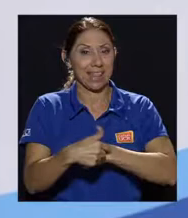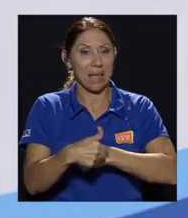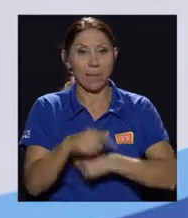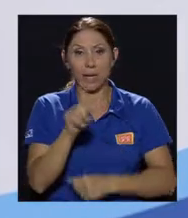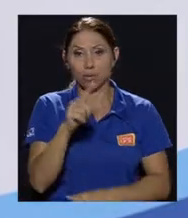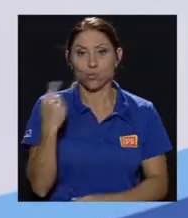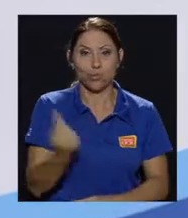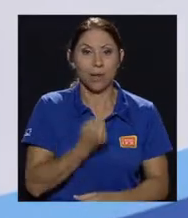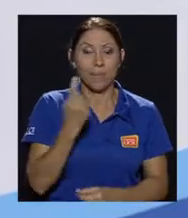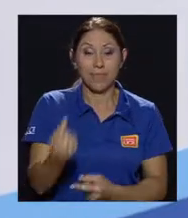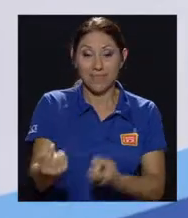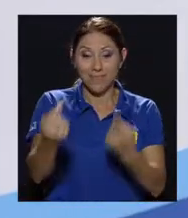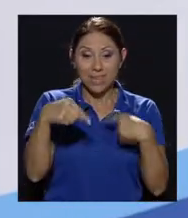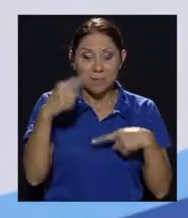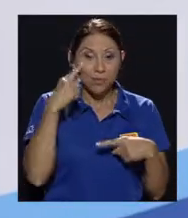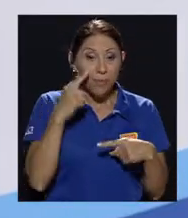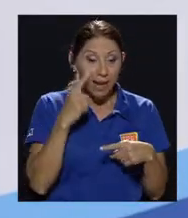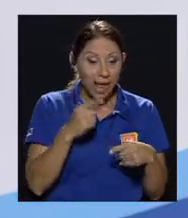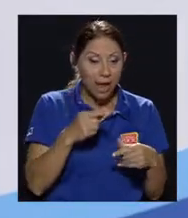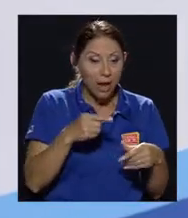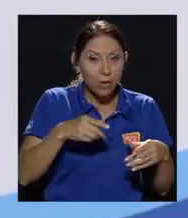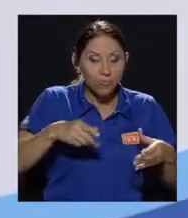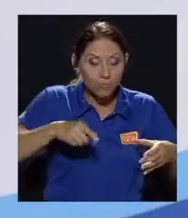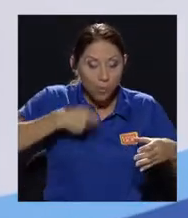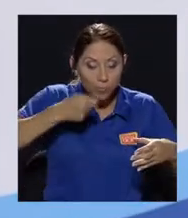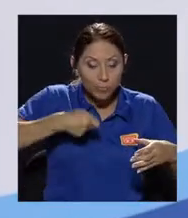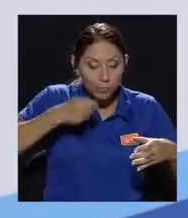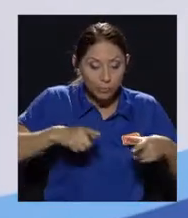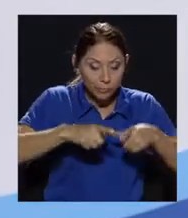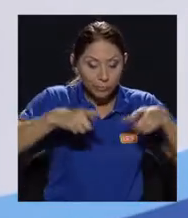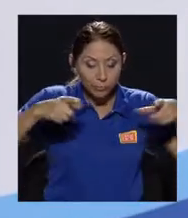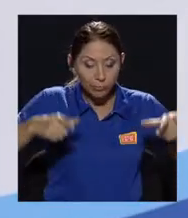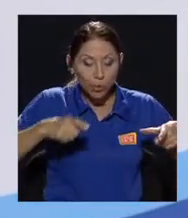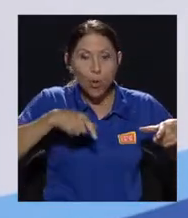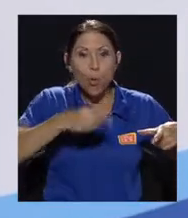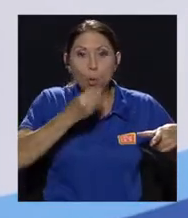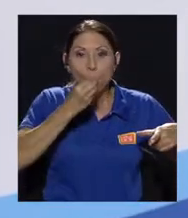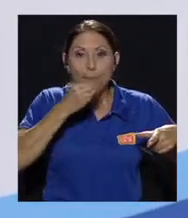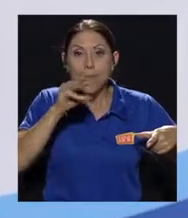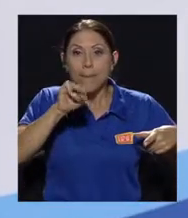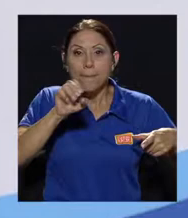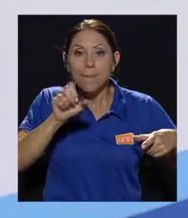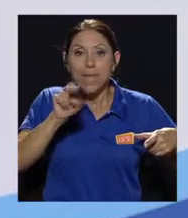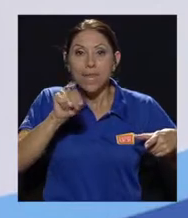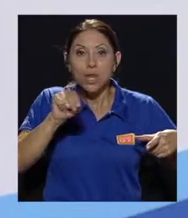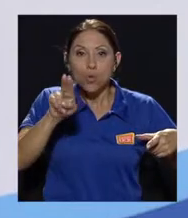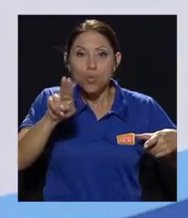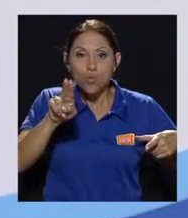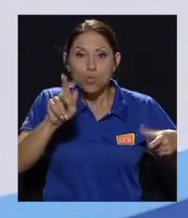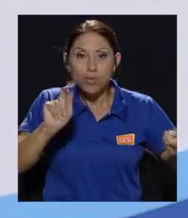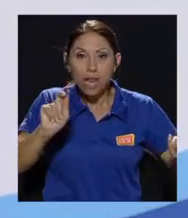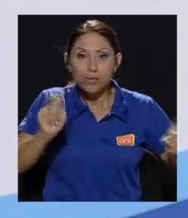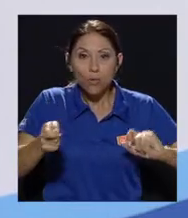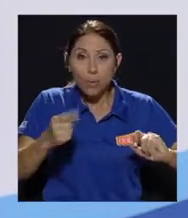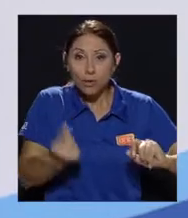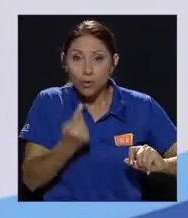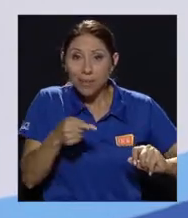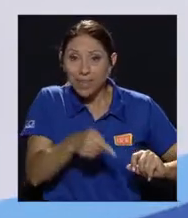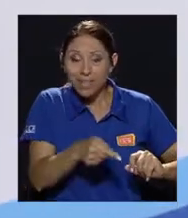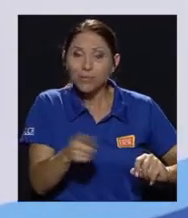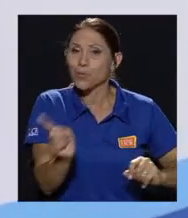vinimos a transformar el menú. Eso es tal vez la visión acortada de lo que hemos hecho. Sí, lo que hemos hecho